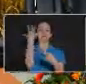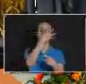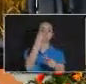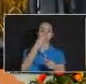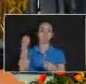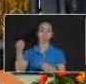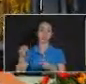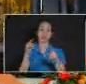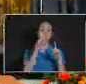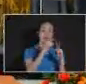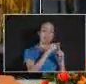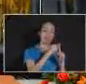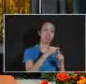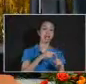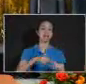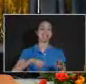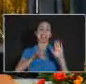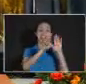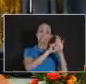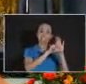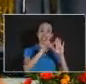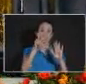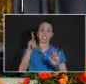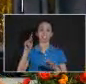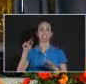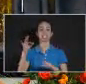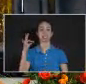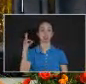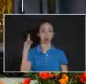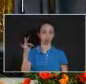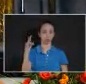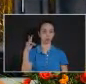ley y al testimonio, el sentido común.